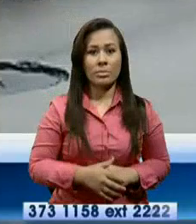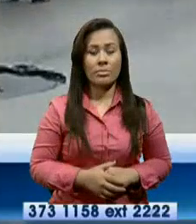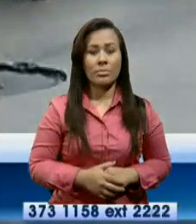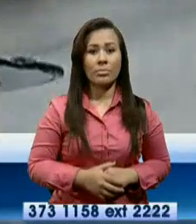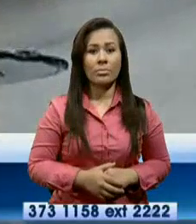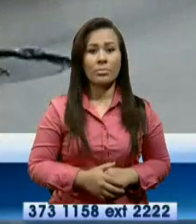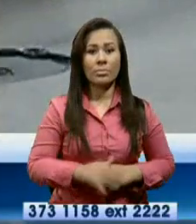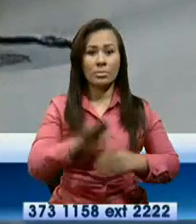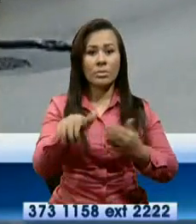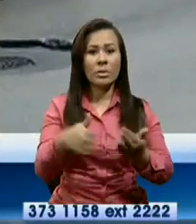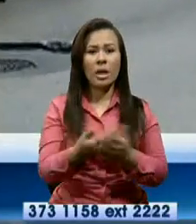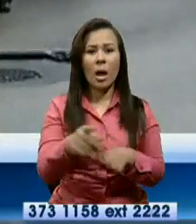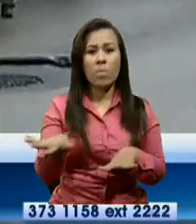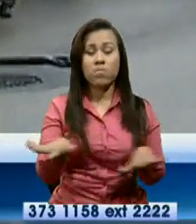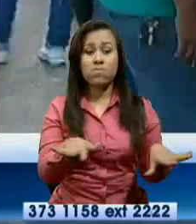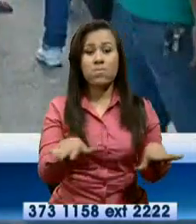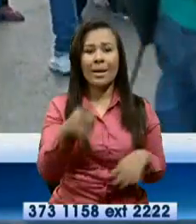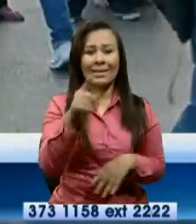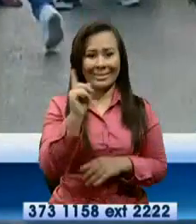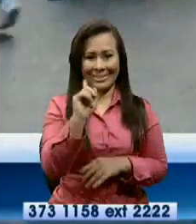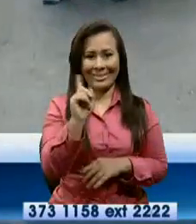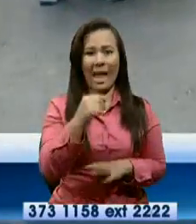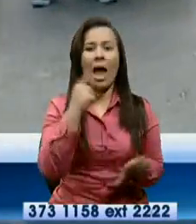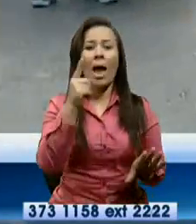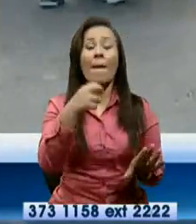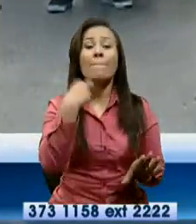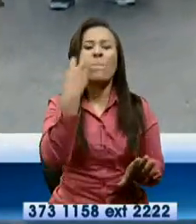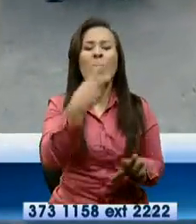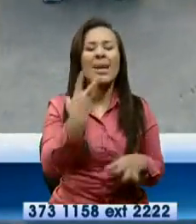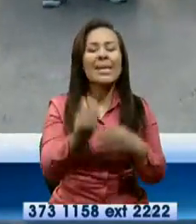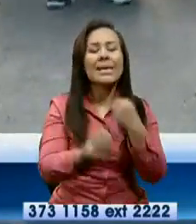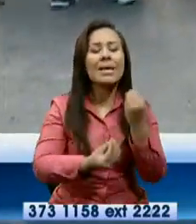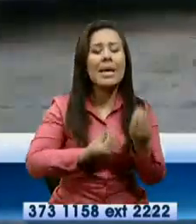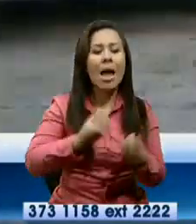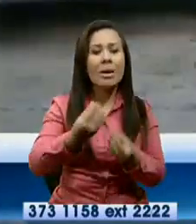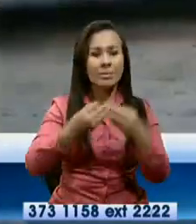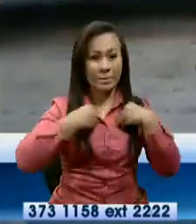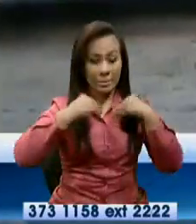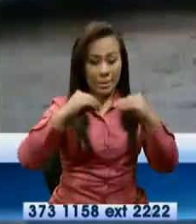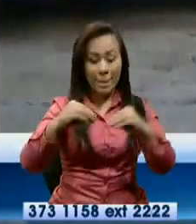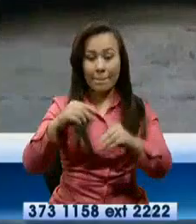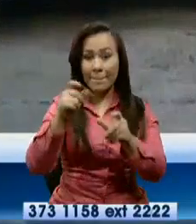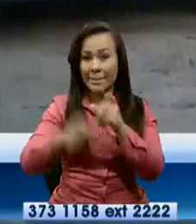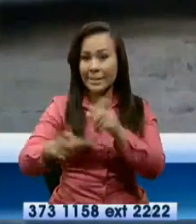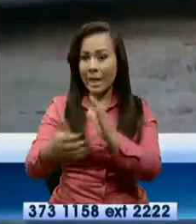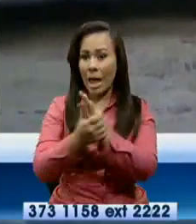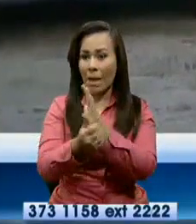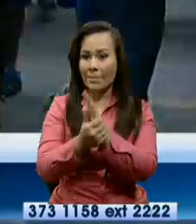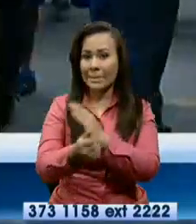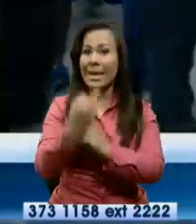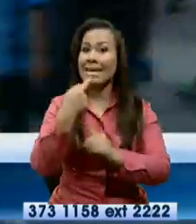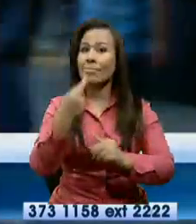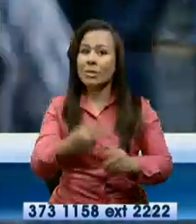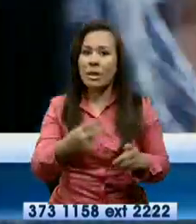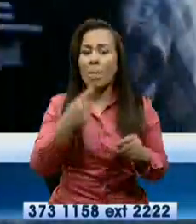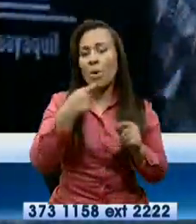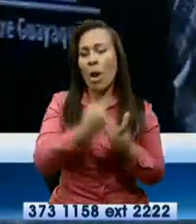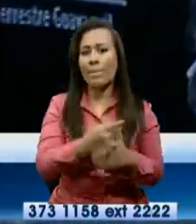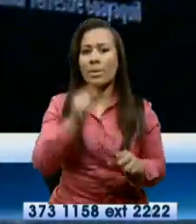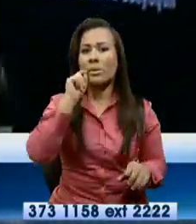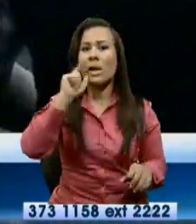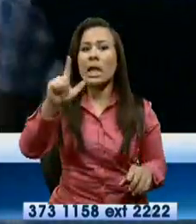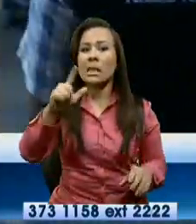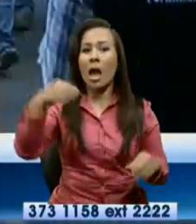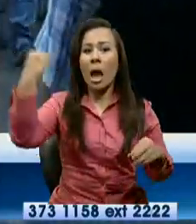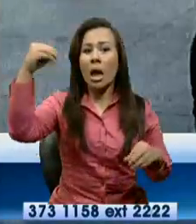Se trataba de un simulacro que se llevó a cabo en la terminal terrestre de Guayaquil, en donde se midió la capacidad de respuesta ante un